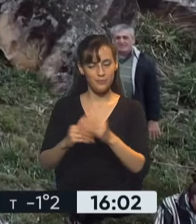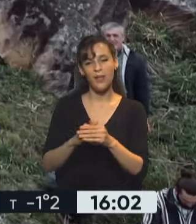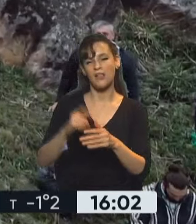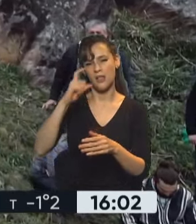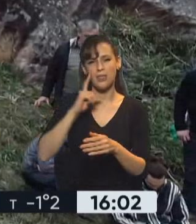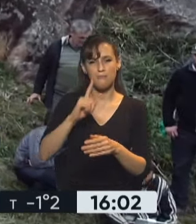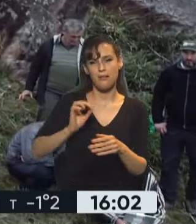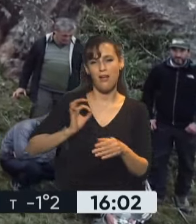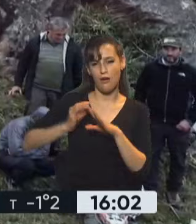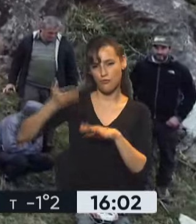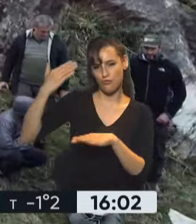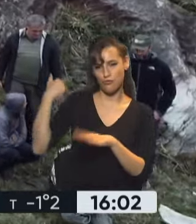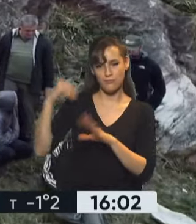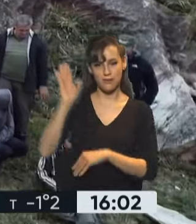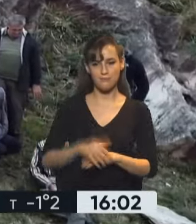años.